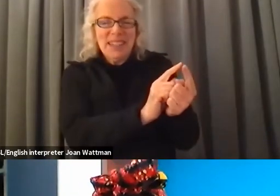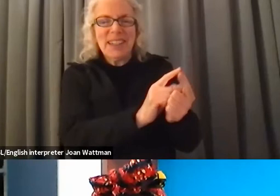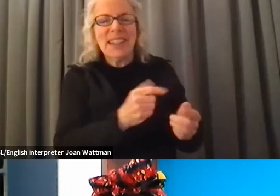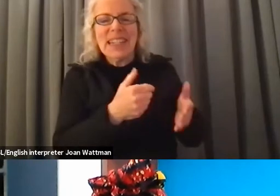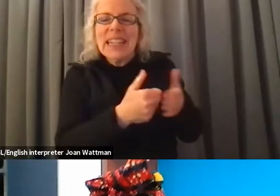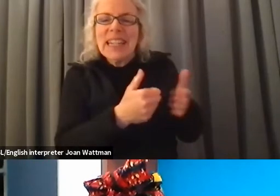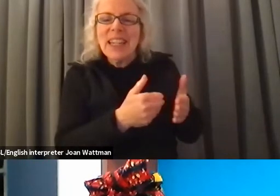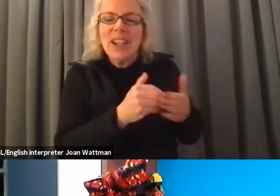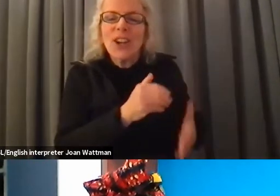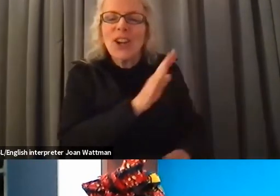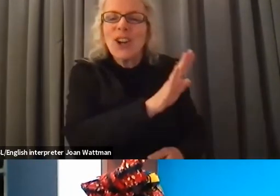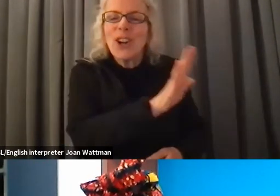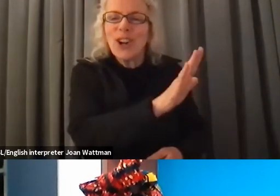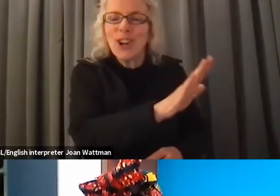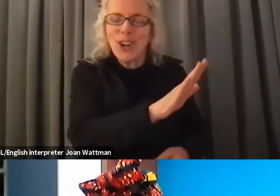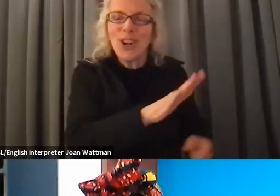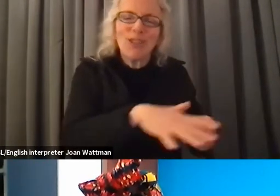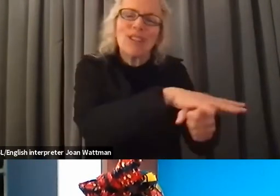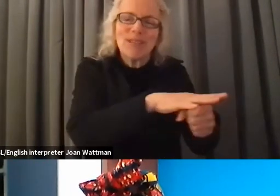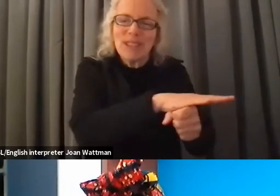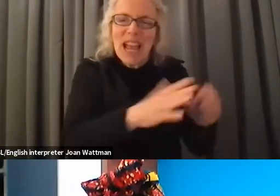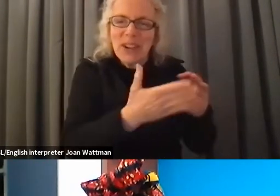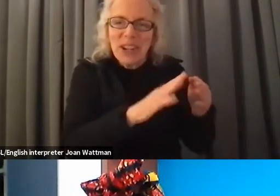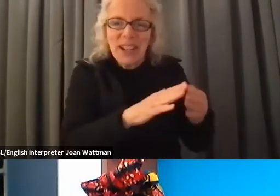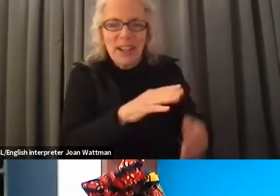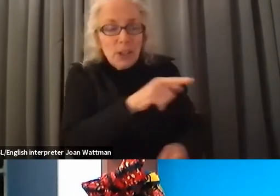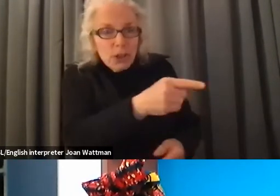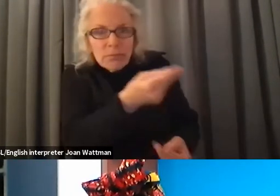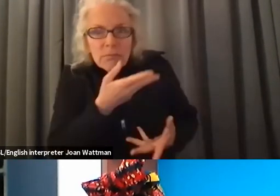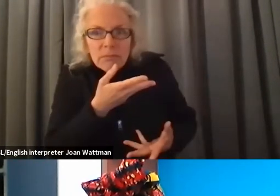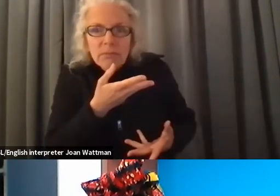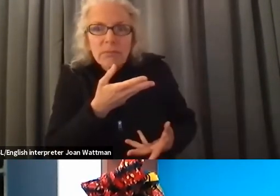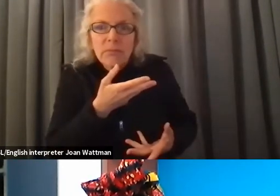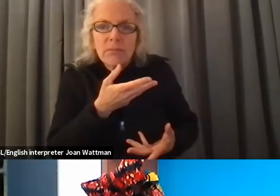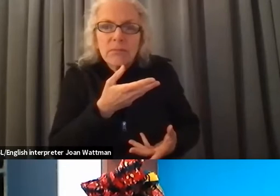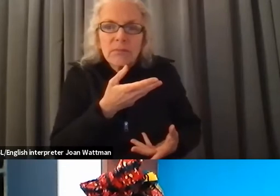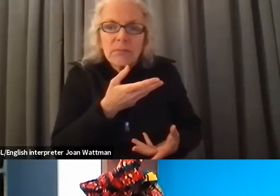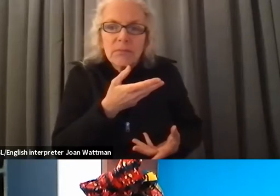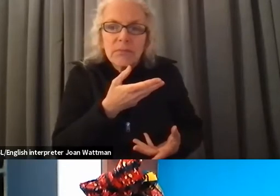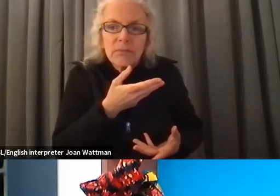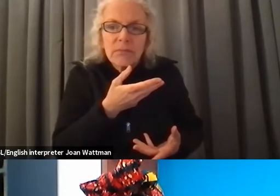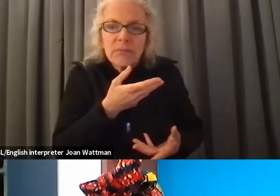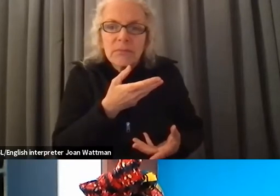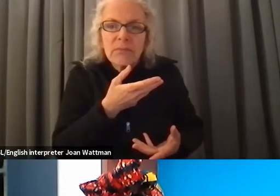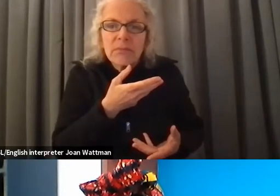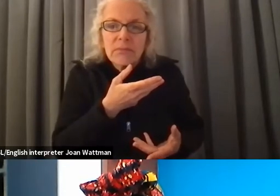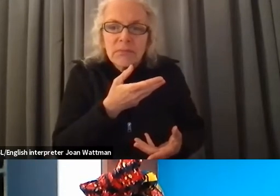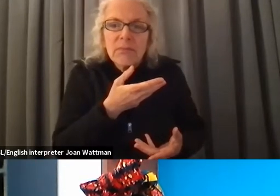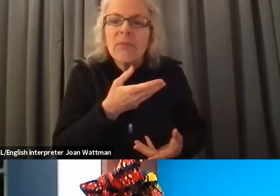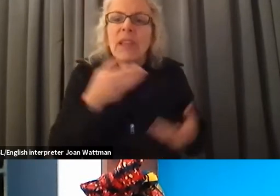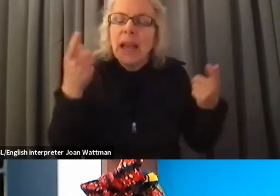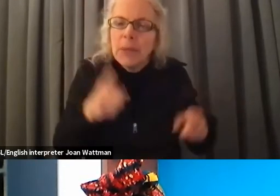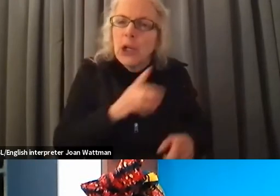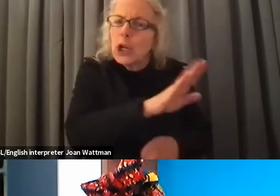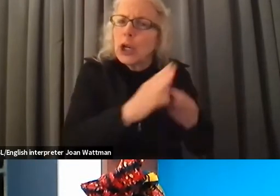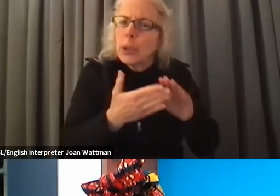me enteré que su comunidad, tradicionalmente dedicada a la minería artesanal de oro, estaba luchando contra una